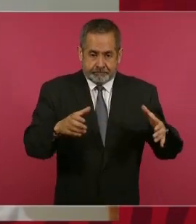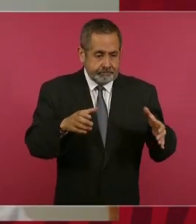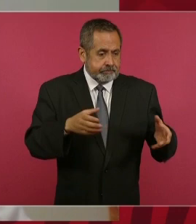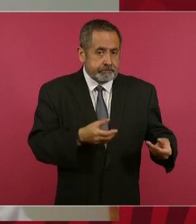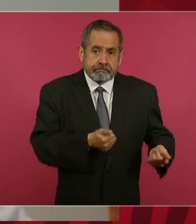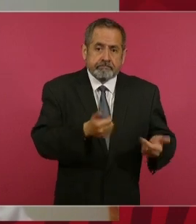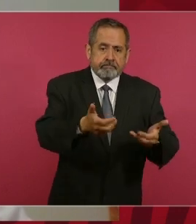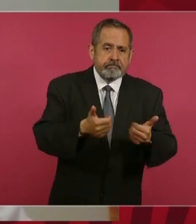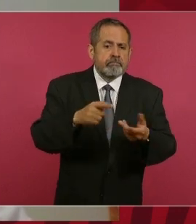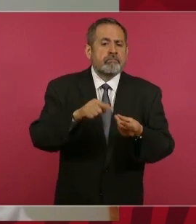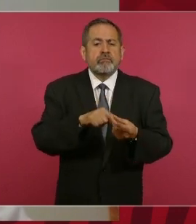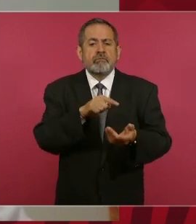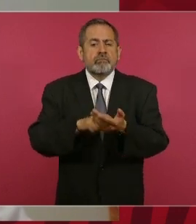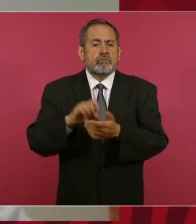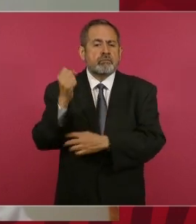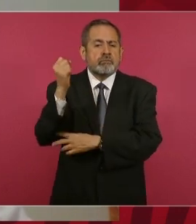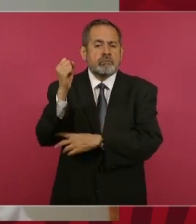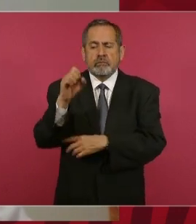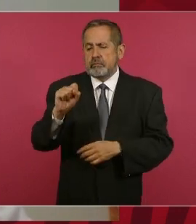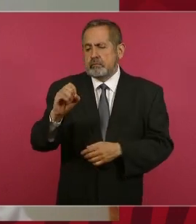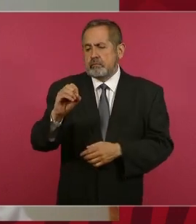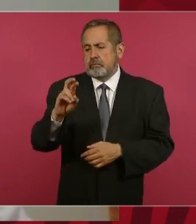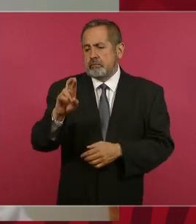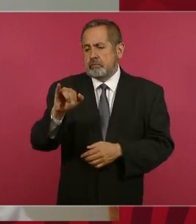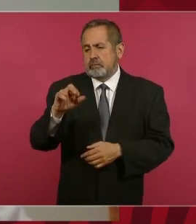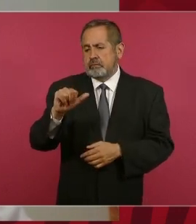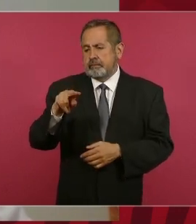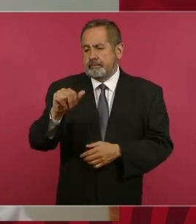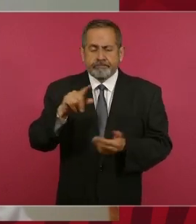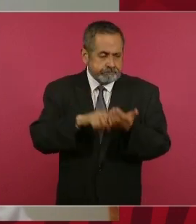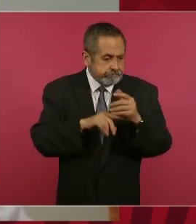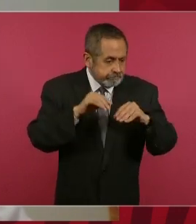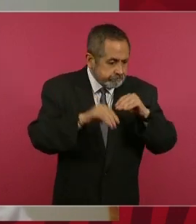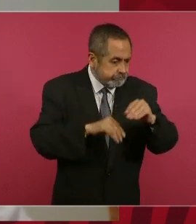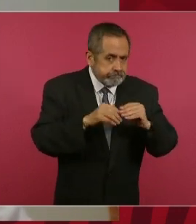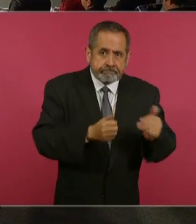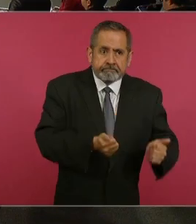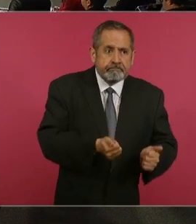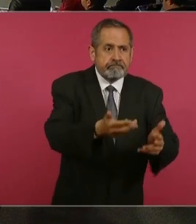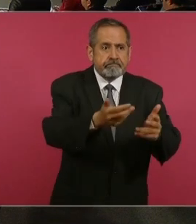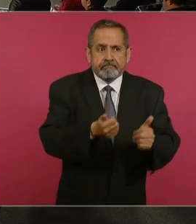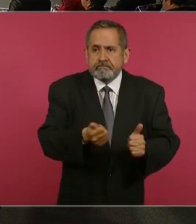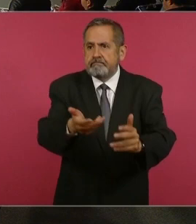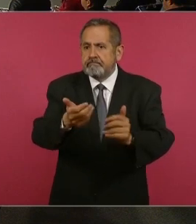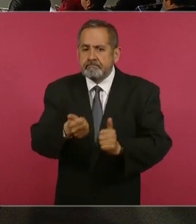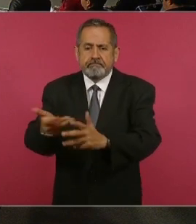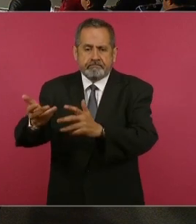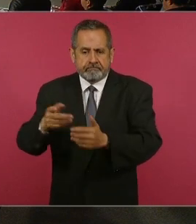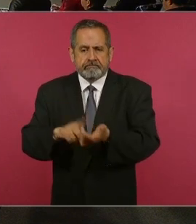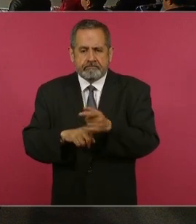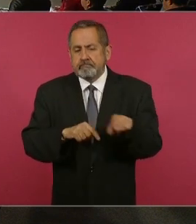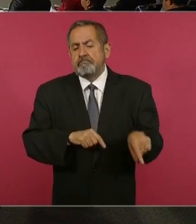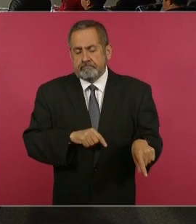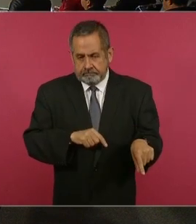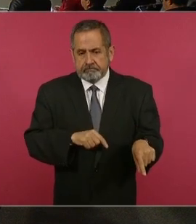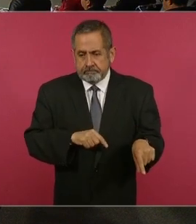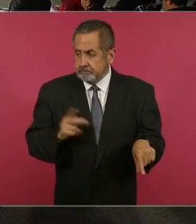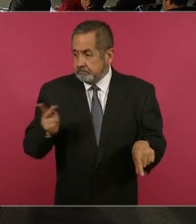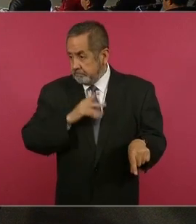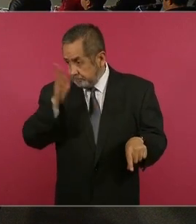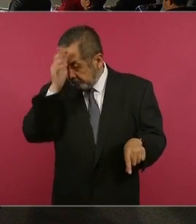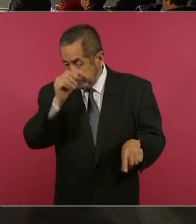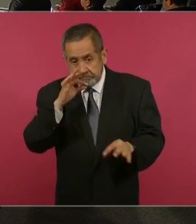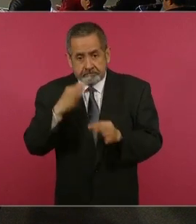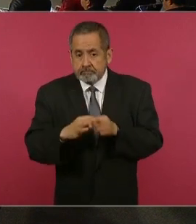Soriana, y así las otras tiendas que van a llevar ya